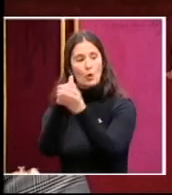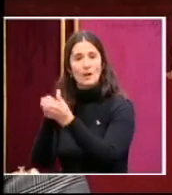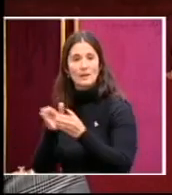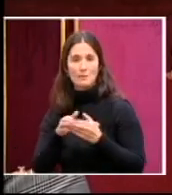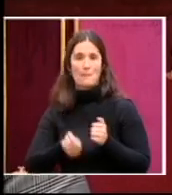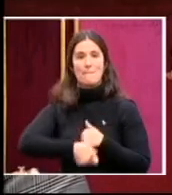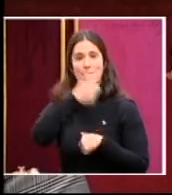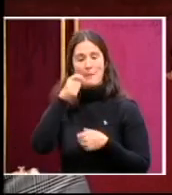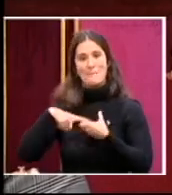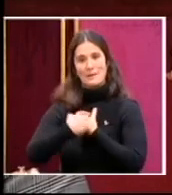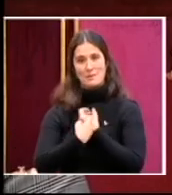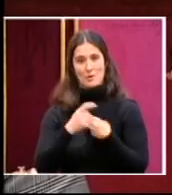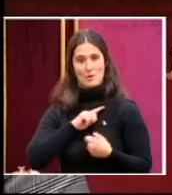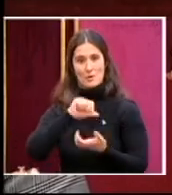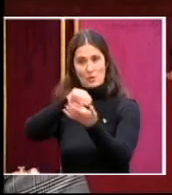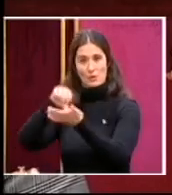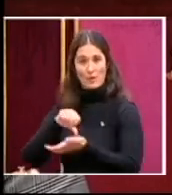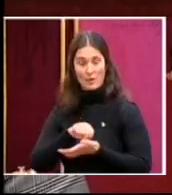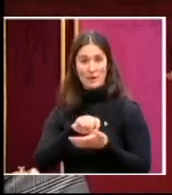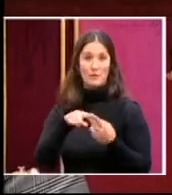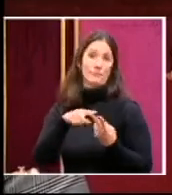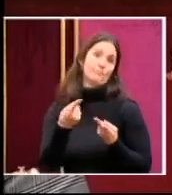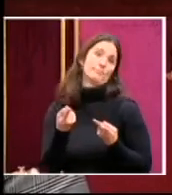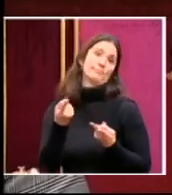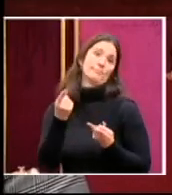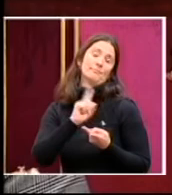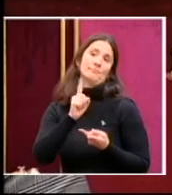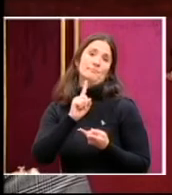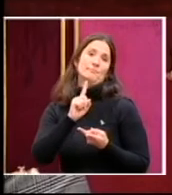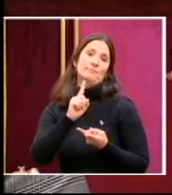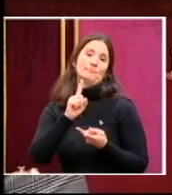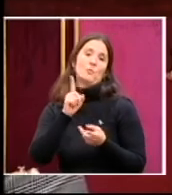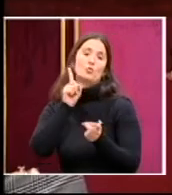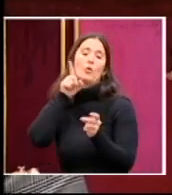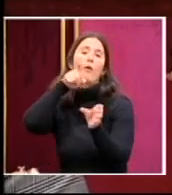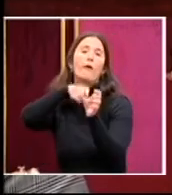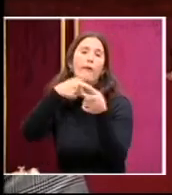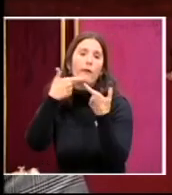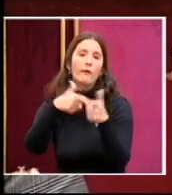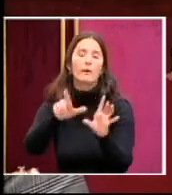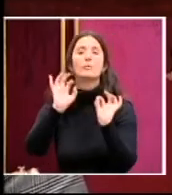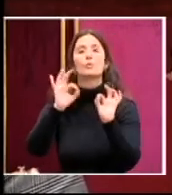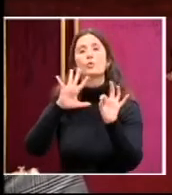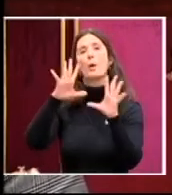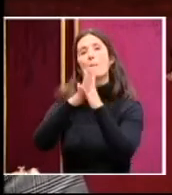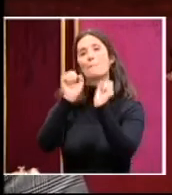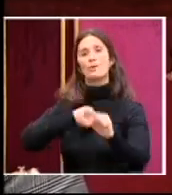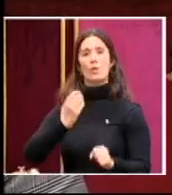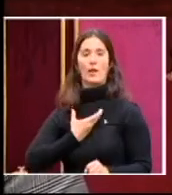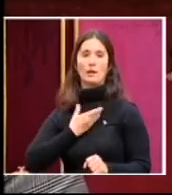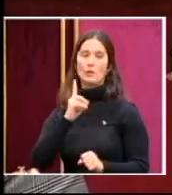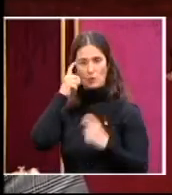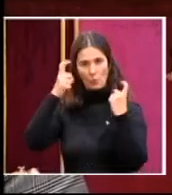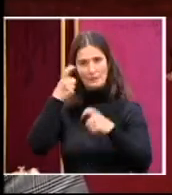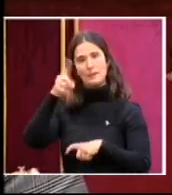mayor participación ciudadana en este ámbito y que no se circunscriba exclusivamente a este pacto de alcaldes, sino que intentemos